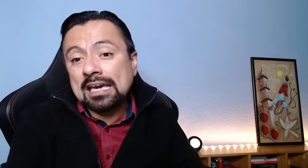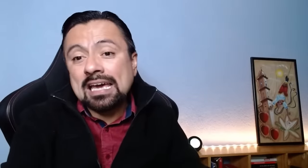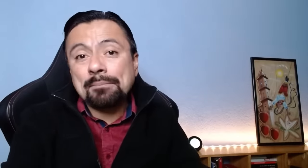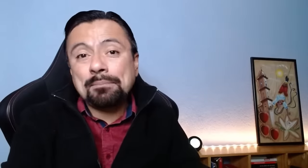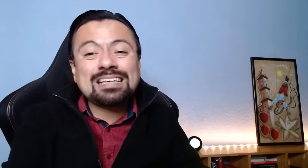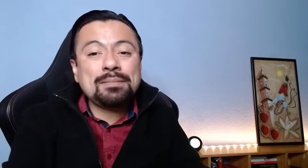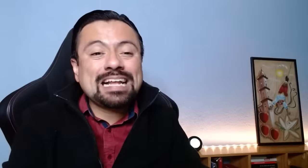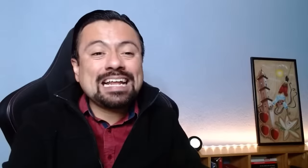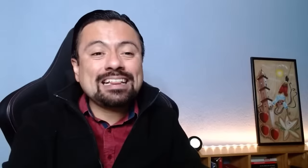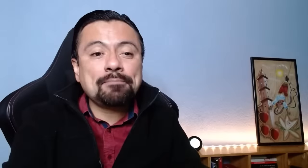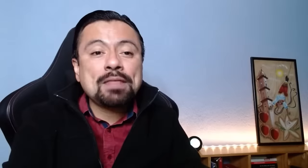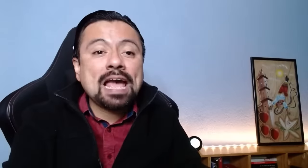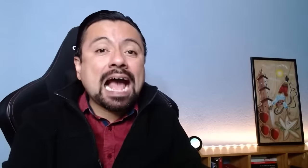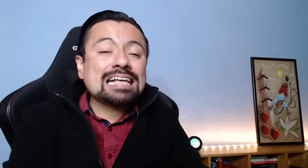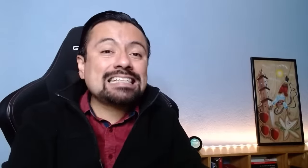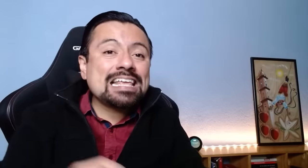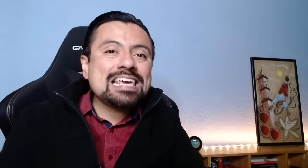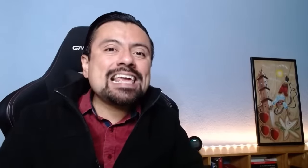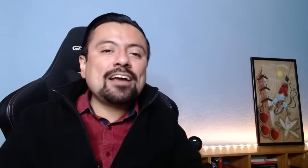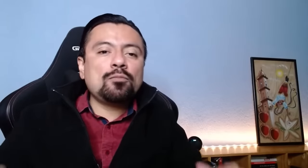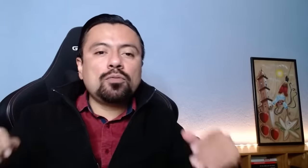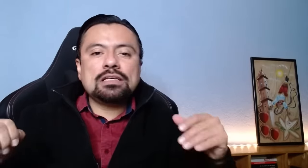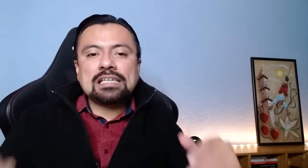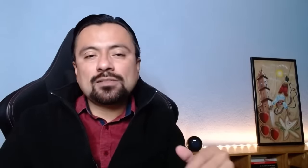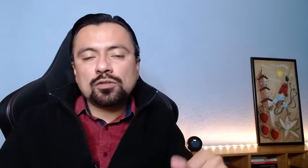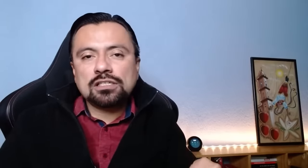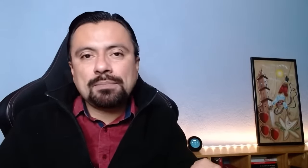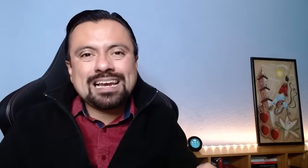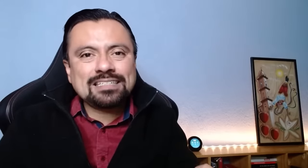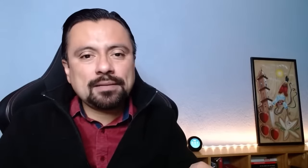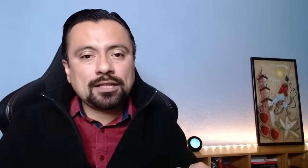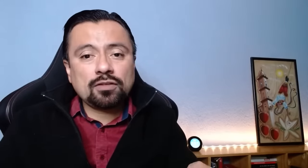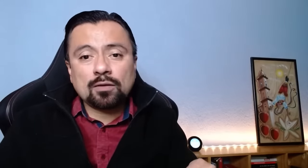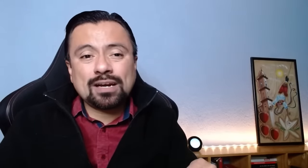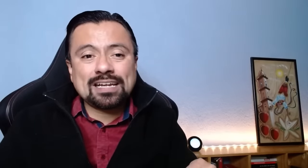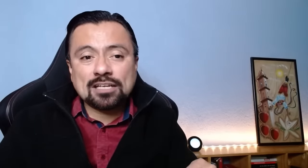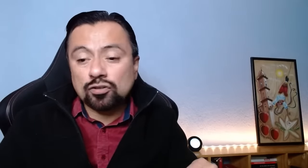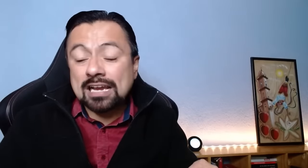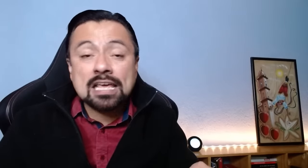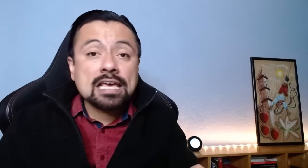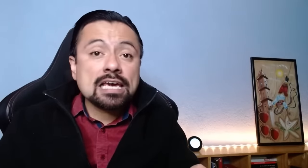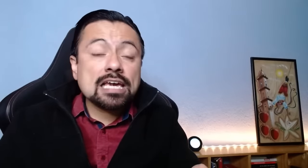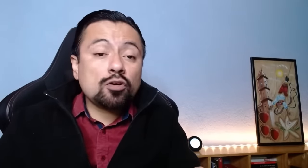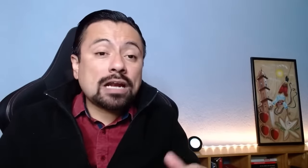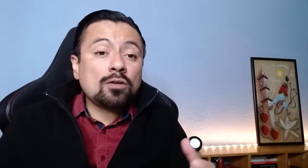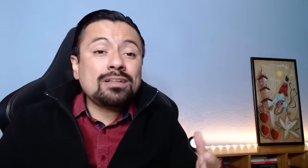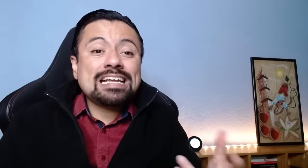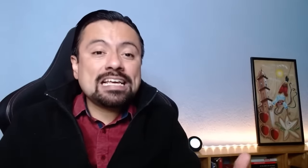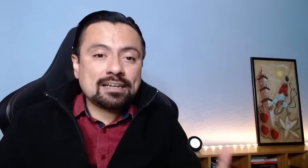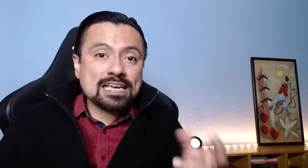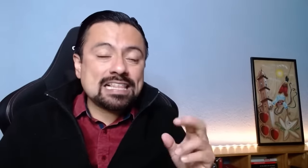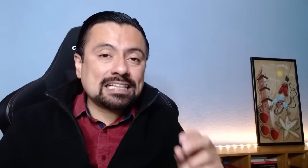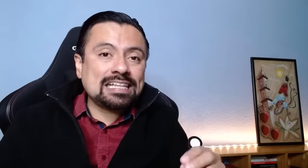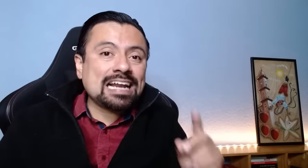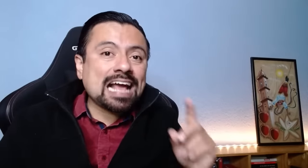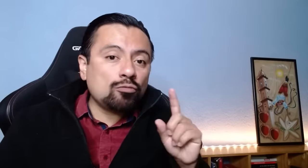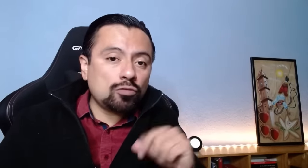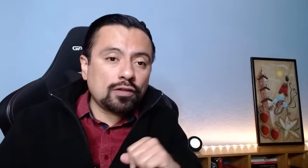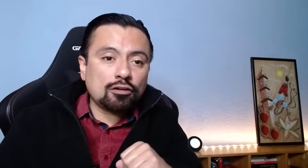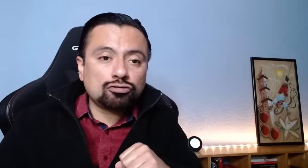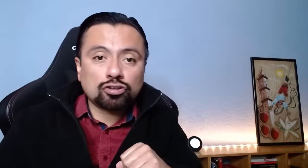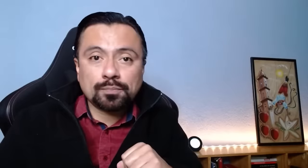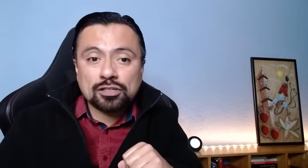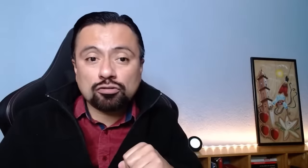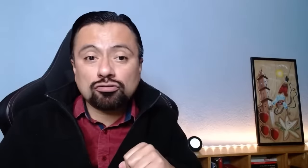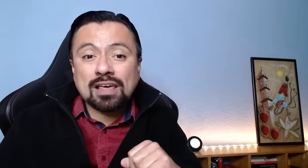de Plaza Minarete. Hasta allí llegaron policías municipales y elementos de la Guardia Nacional y lograron herir y detener a